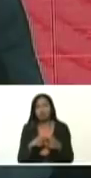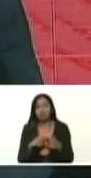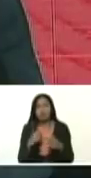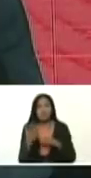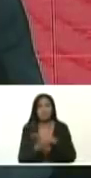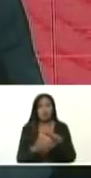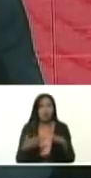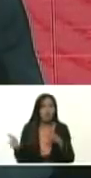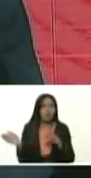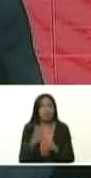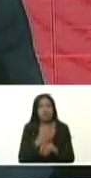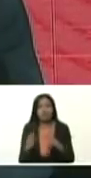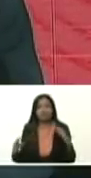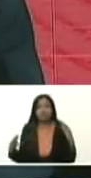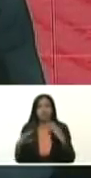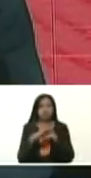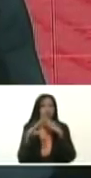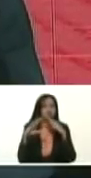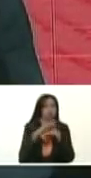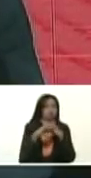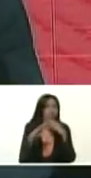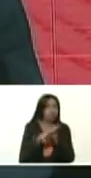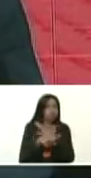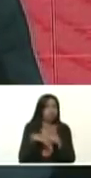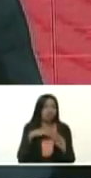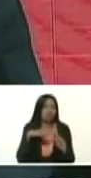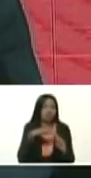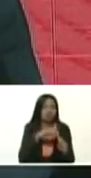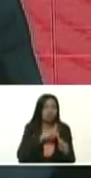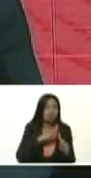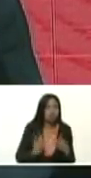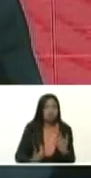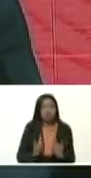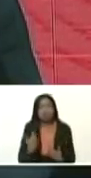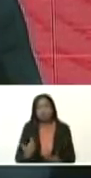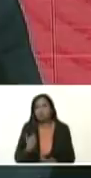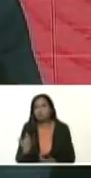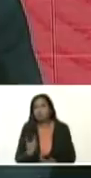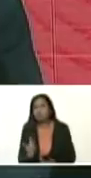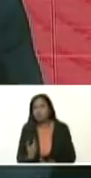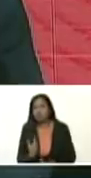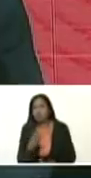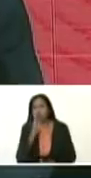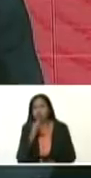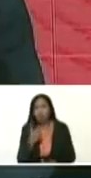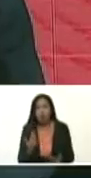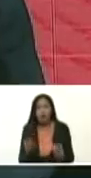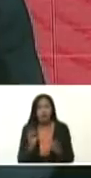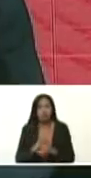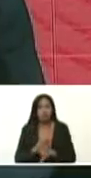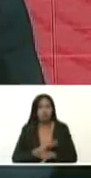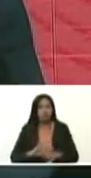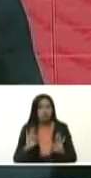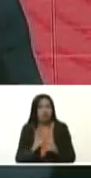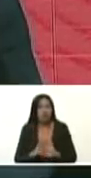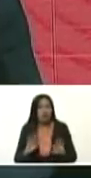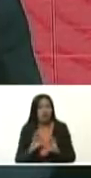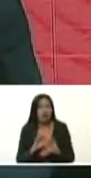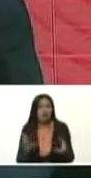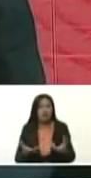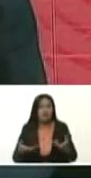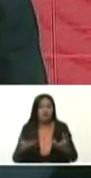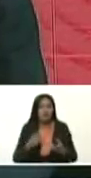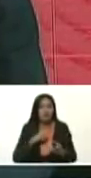las agresiones, al bloqueo y a la persecución, hemos sufrido la reposición de los refractarios para los hornos de